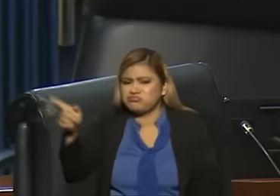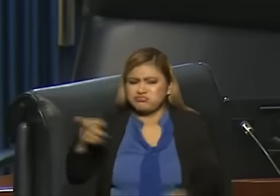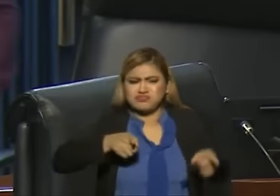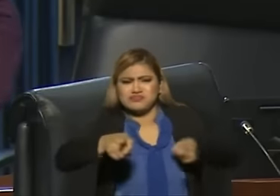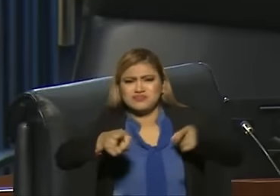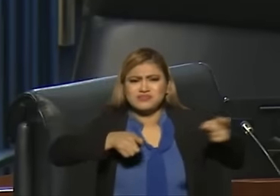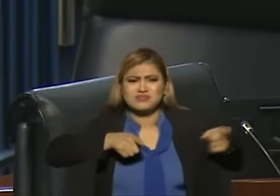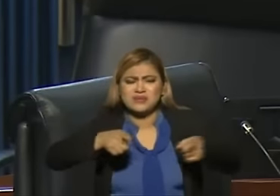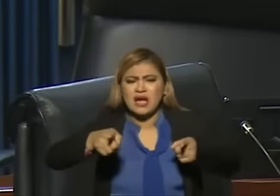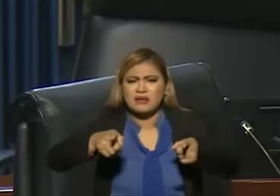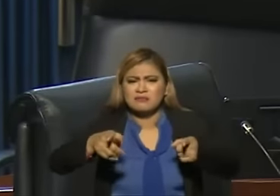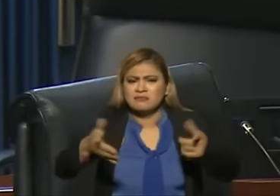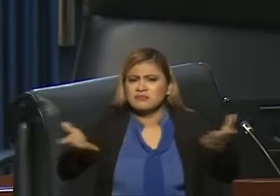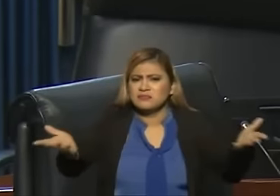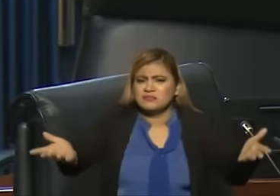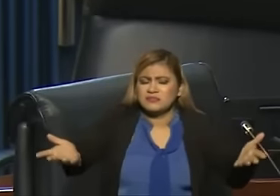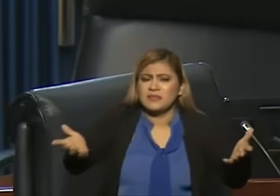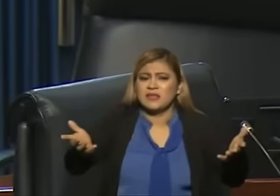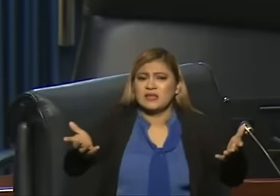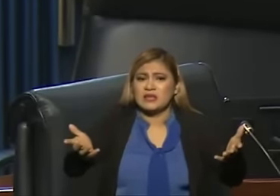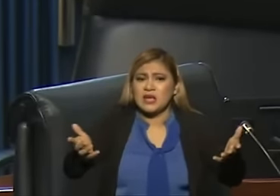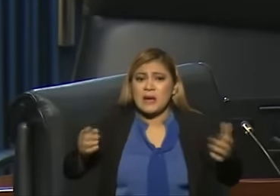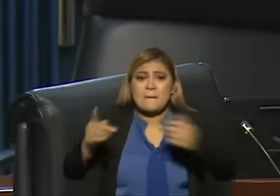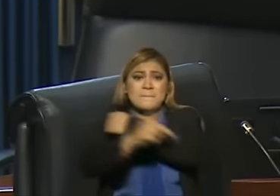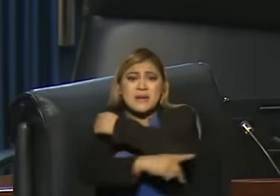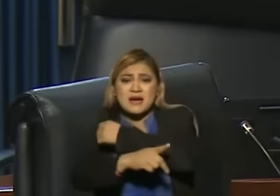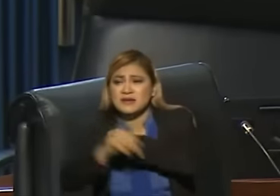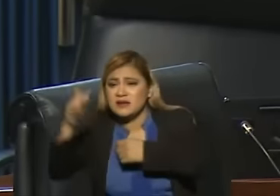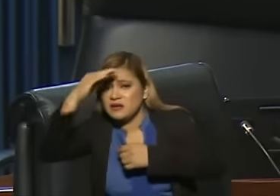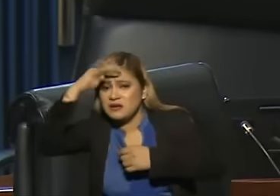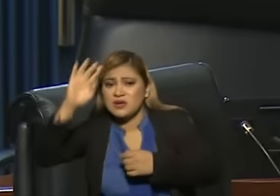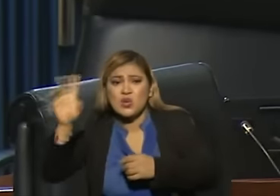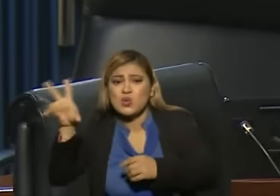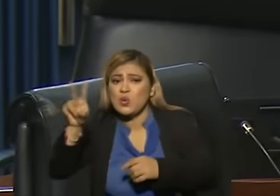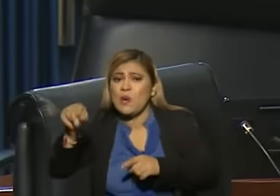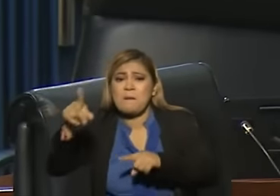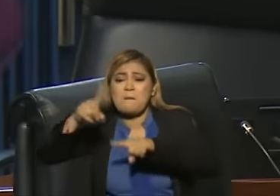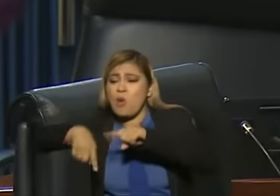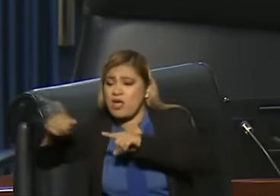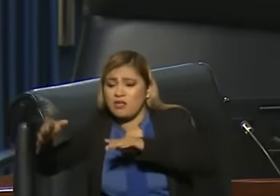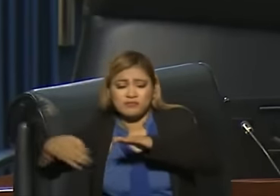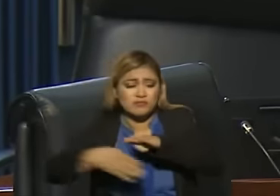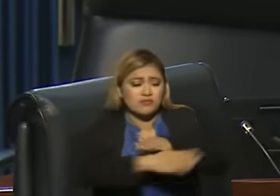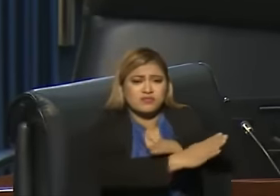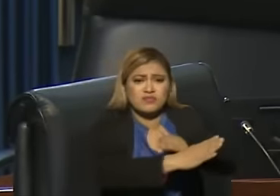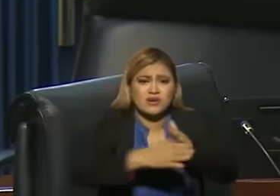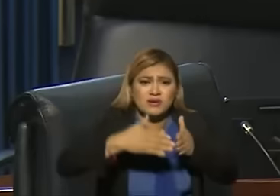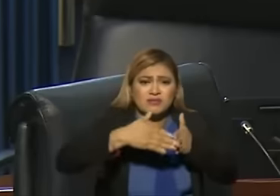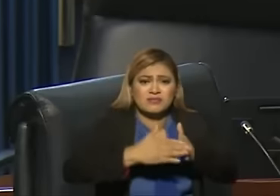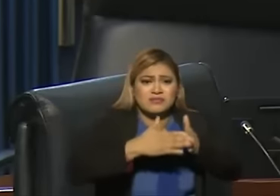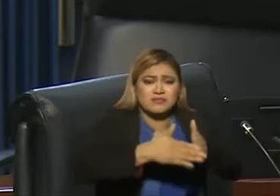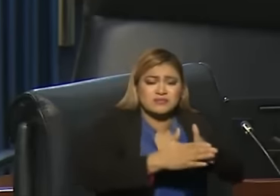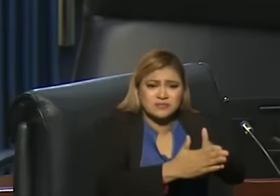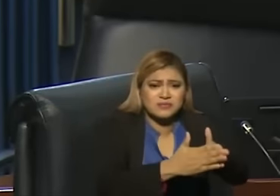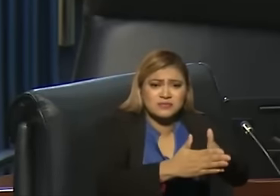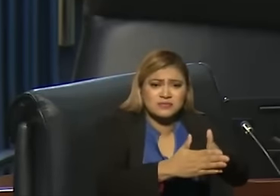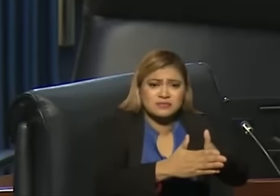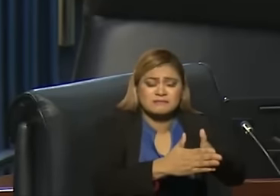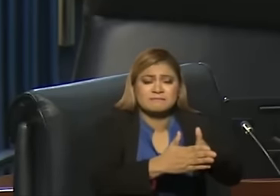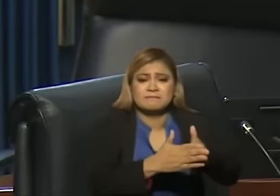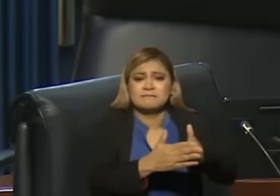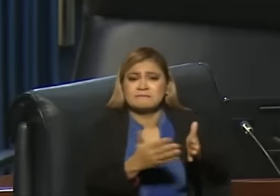competencia porque dice que en plena sequía ya no pueden pasar suficientes barcos porque los post-Panamá no pueden